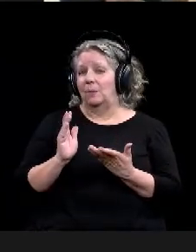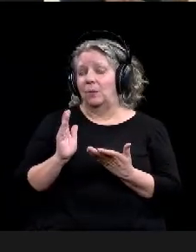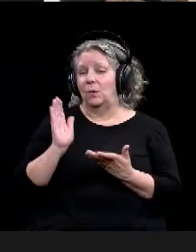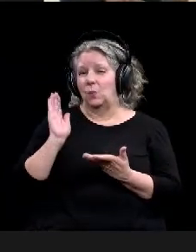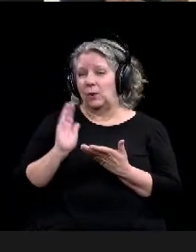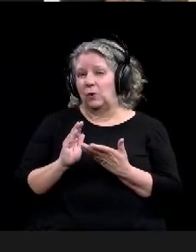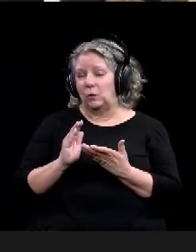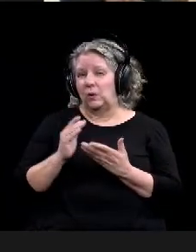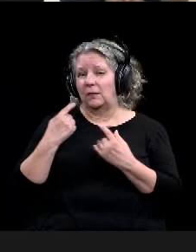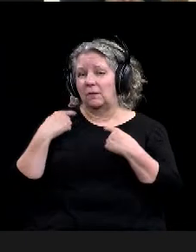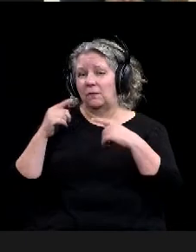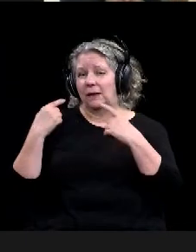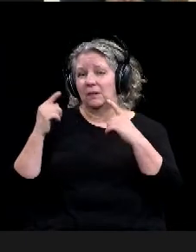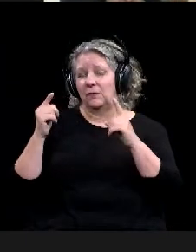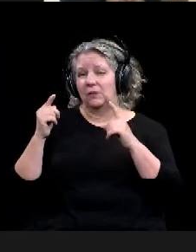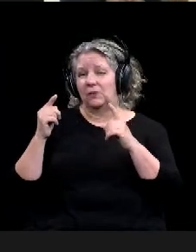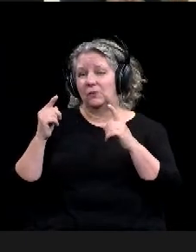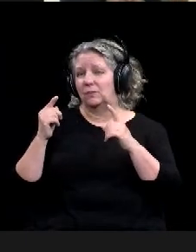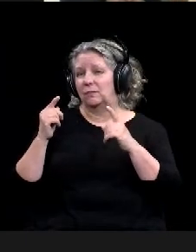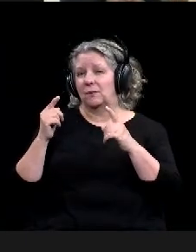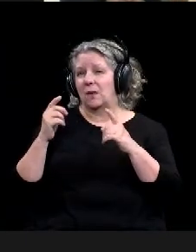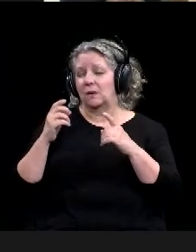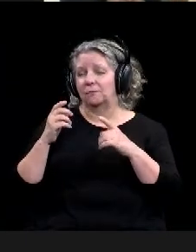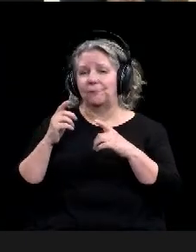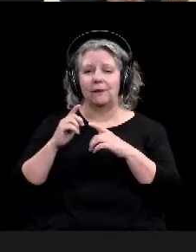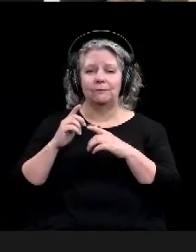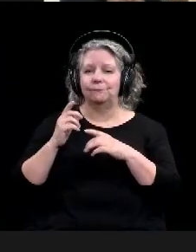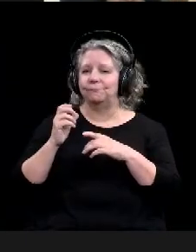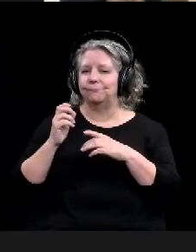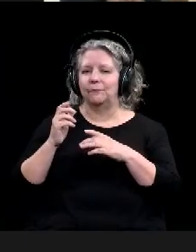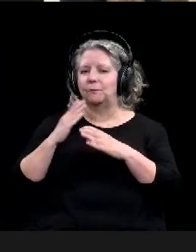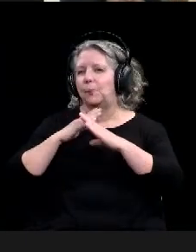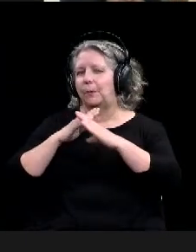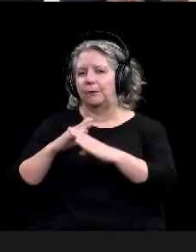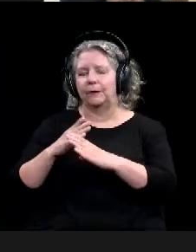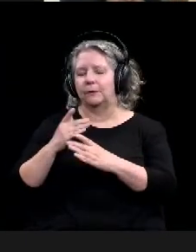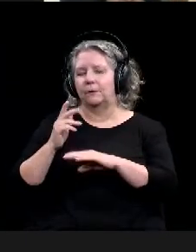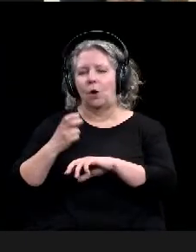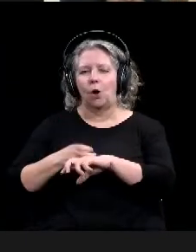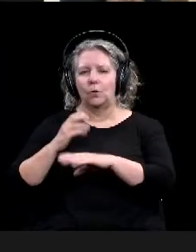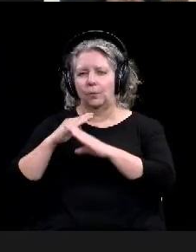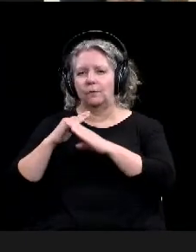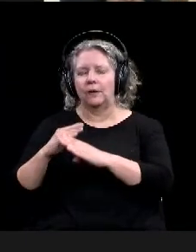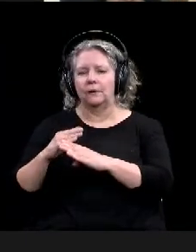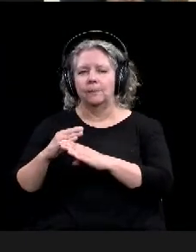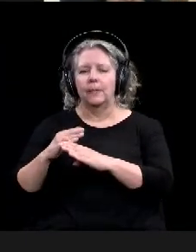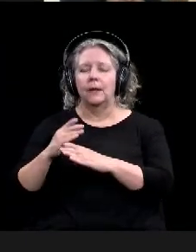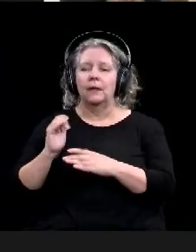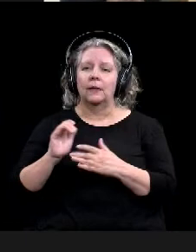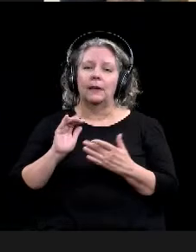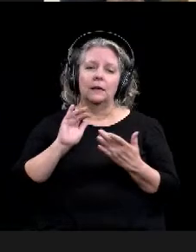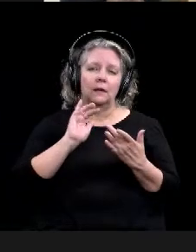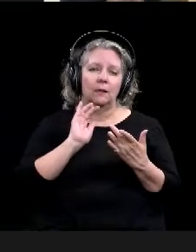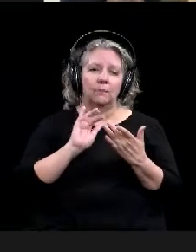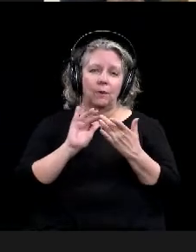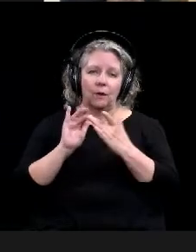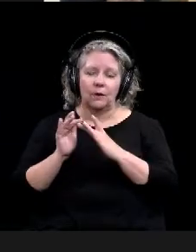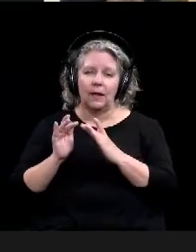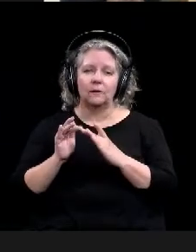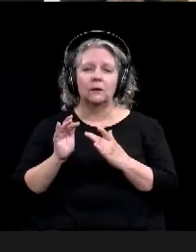con qué contagioso medidas medicados en el tratamiento de